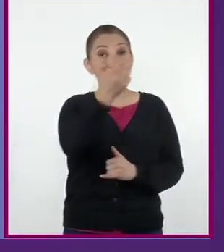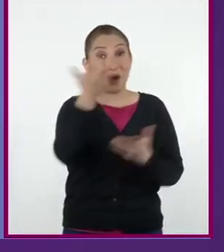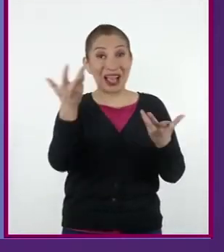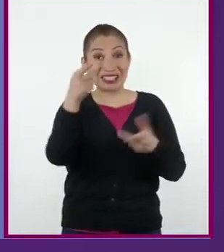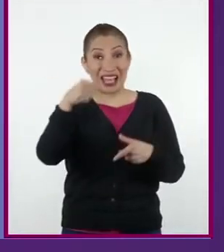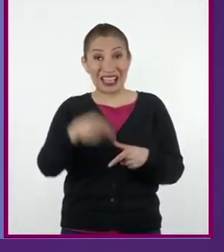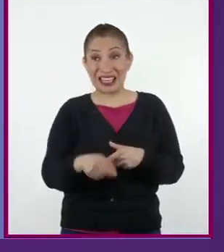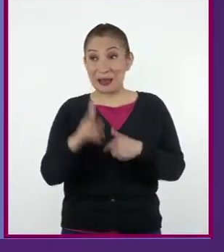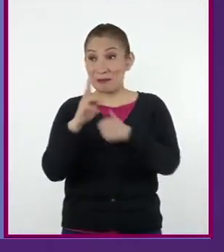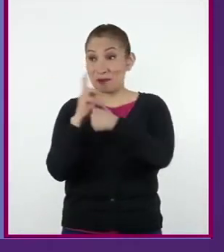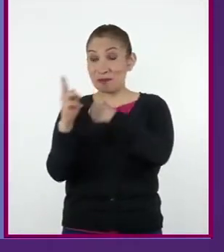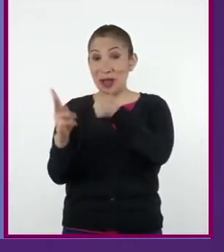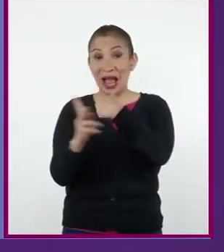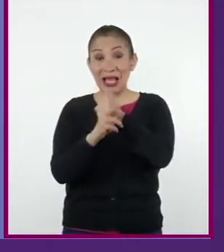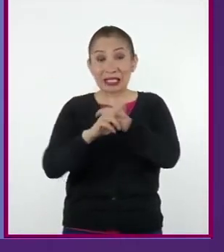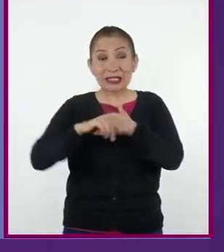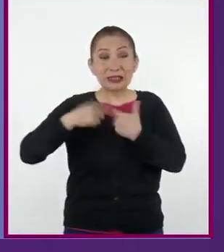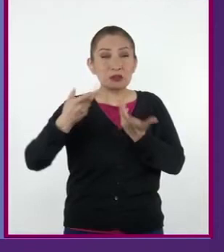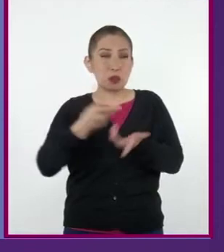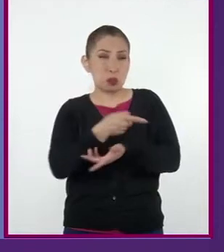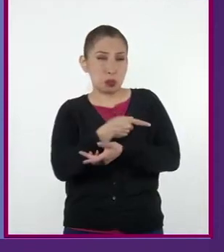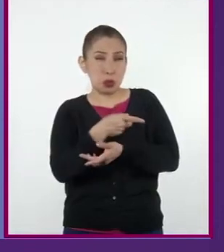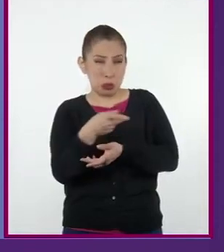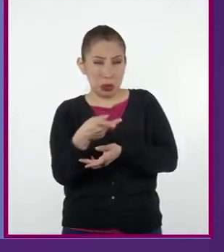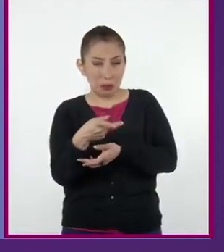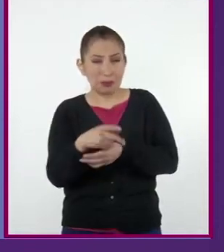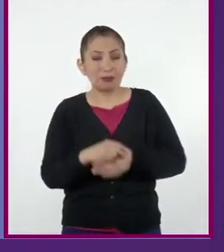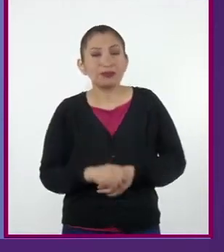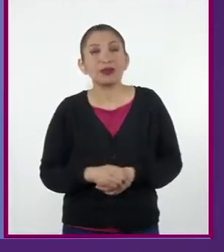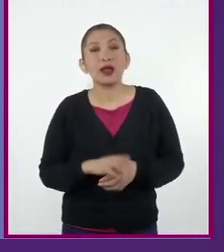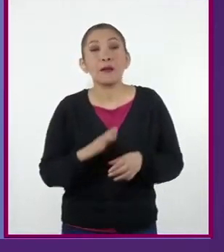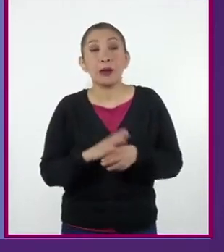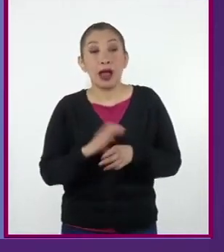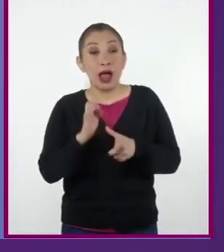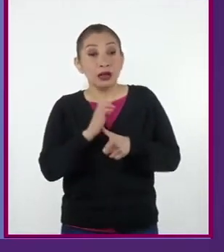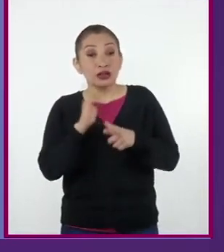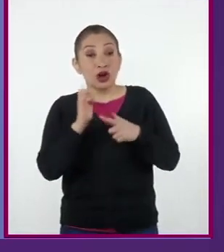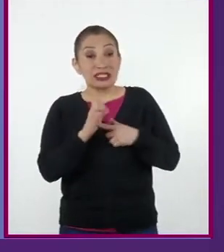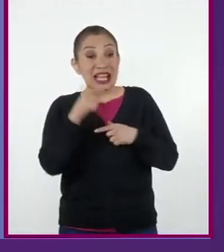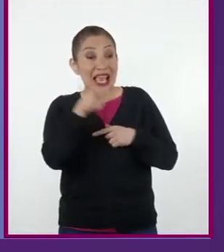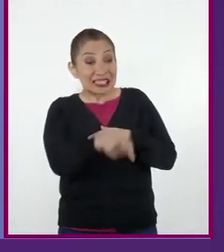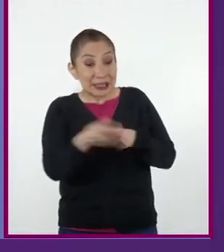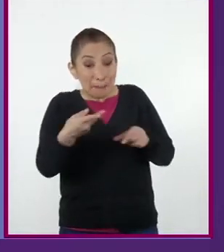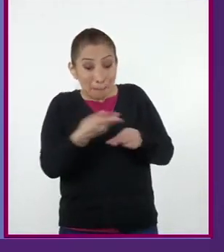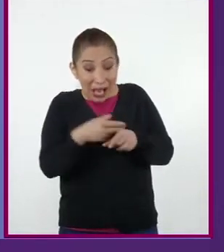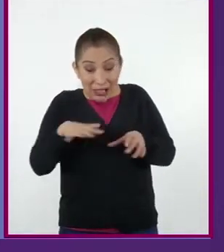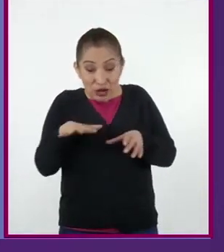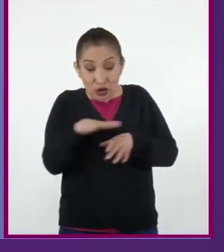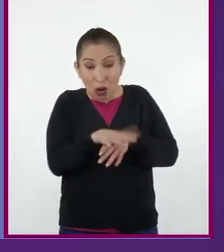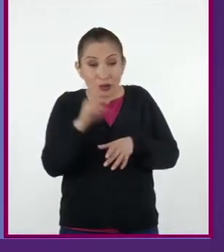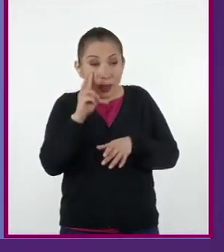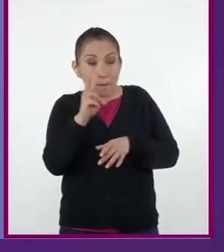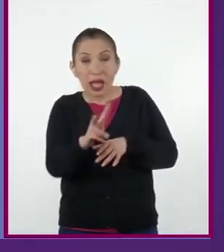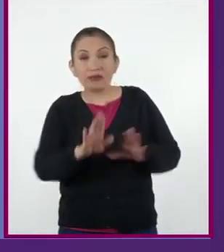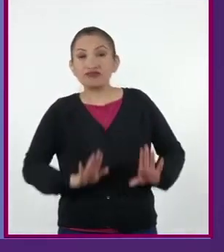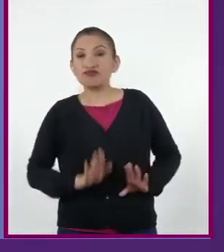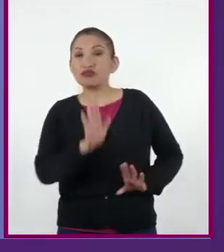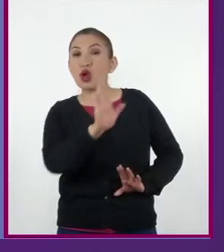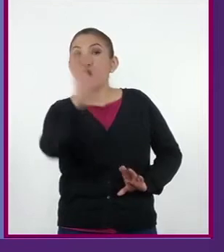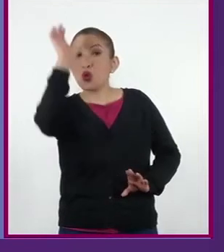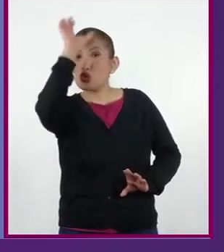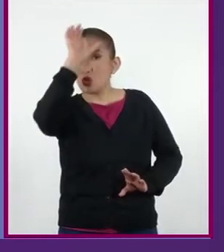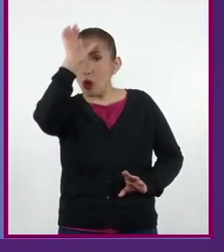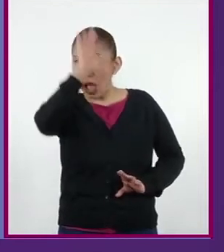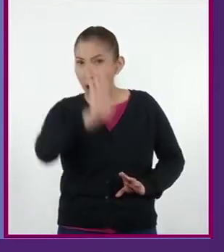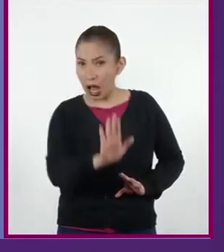llevarse a cabo en un país en vías de desarrollo, por consiguiente, este hecho puede ser considerado de carácter